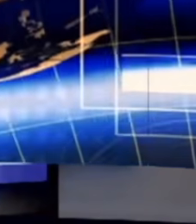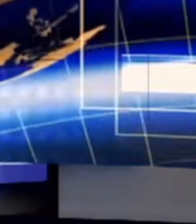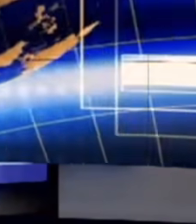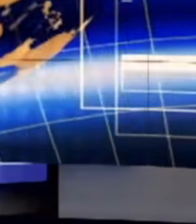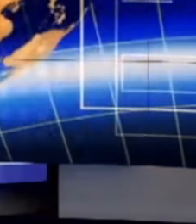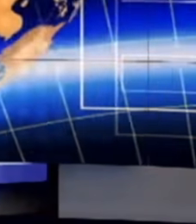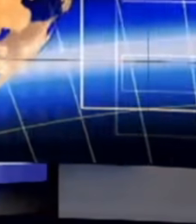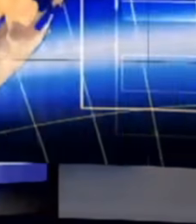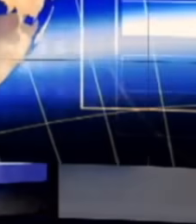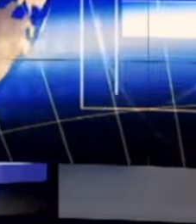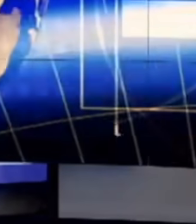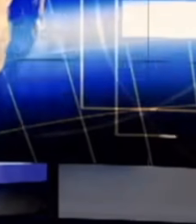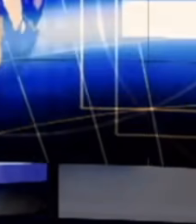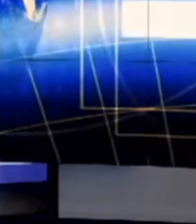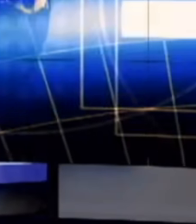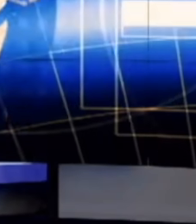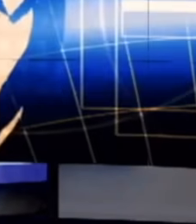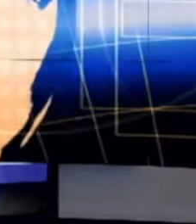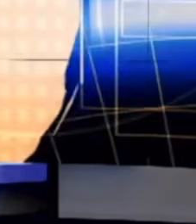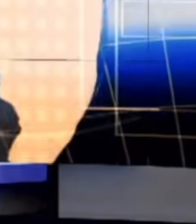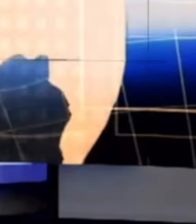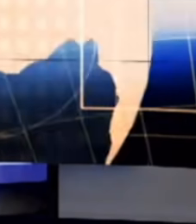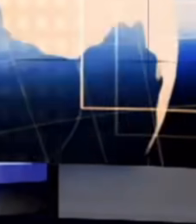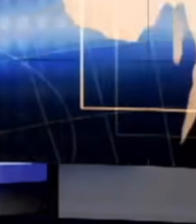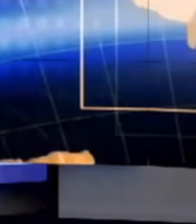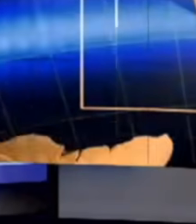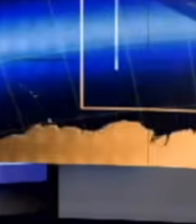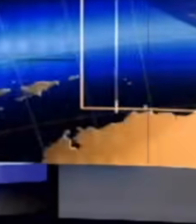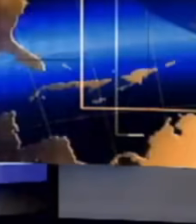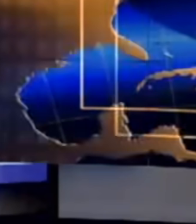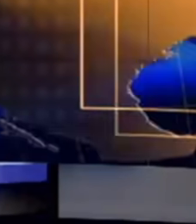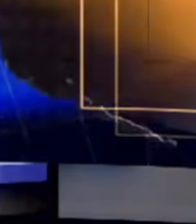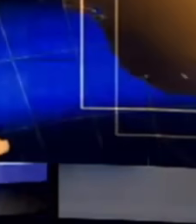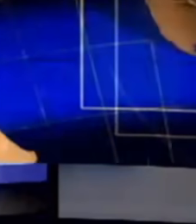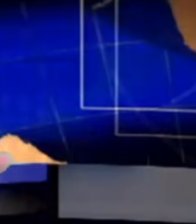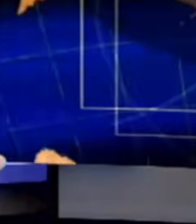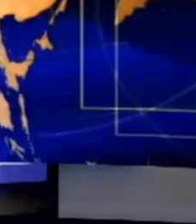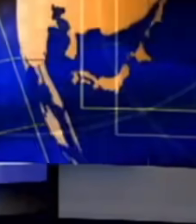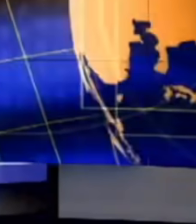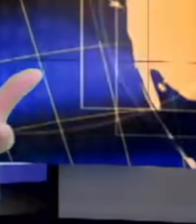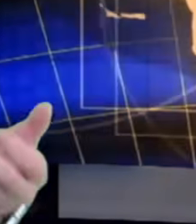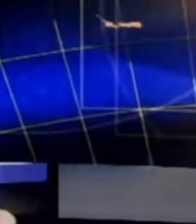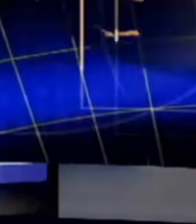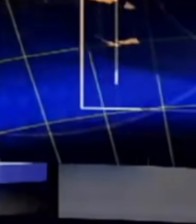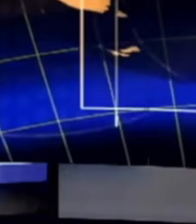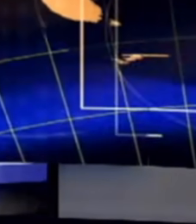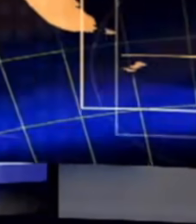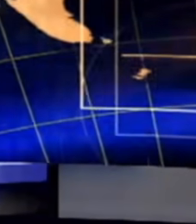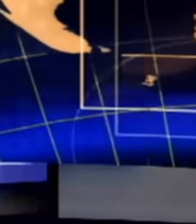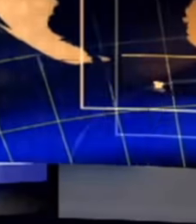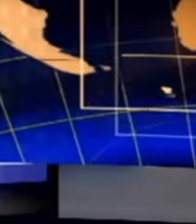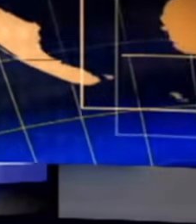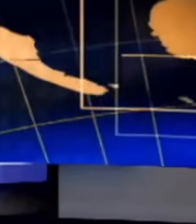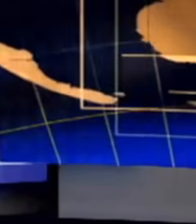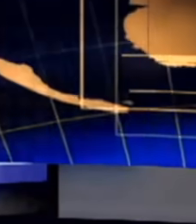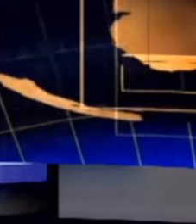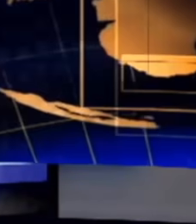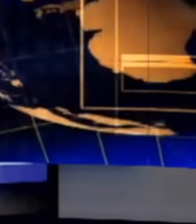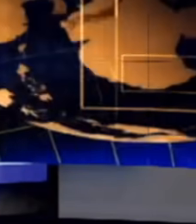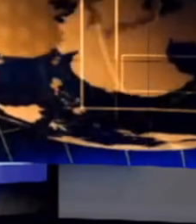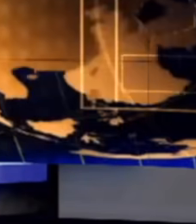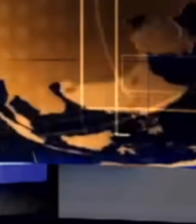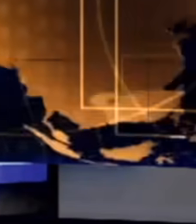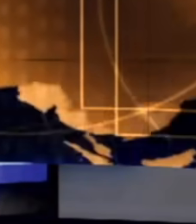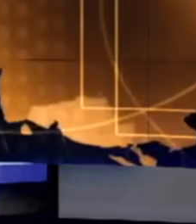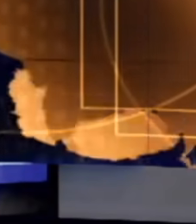mensaje a los gobernadores que quieren estar sacando tajada grande y gruesa a costillas del pueblo